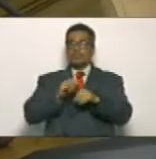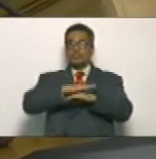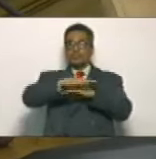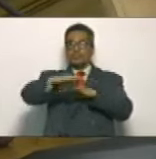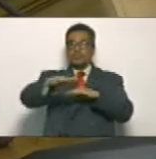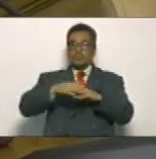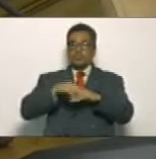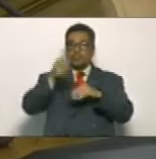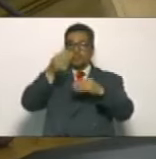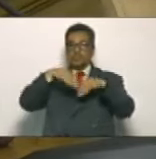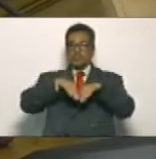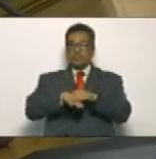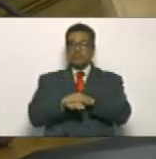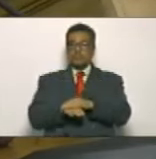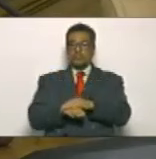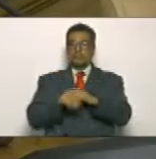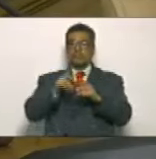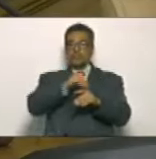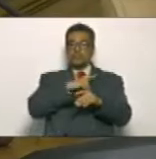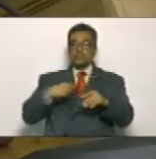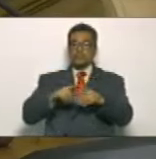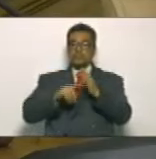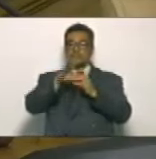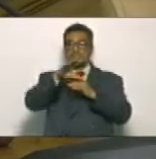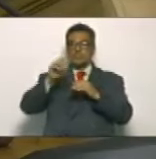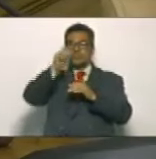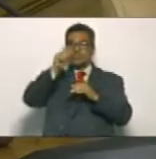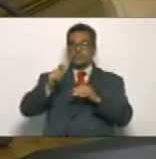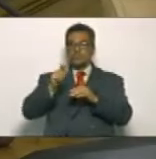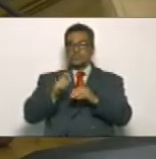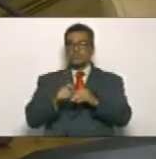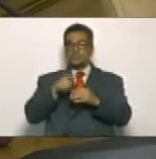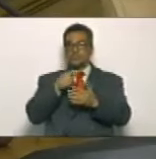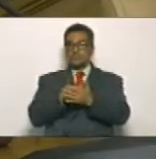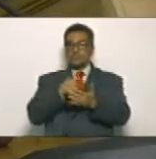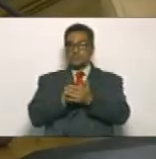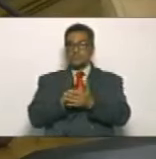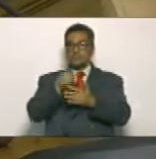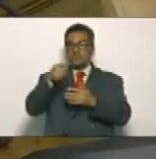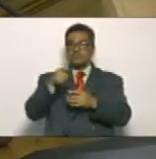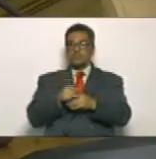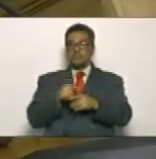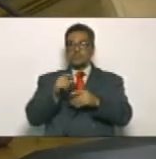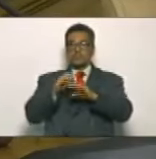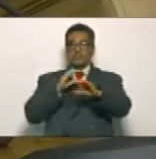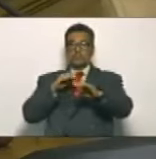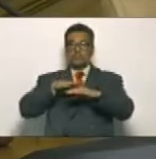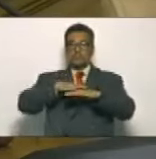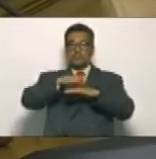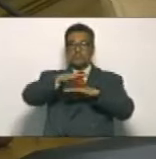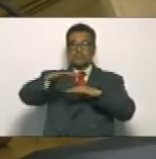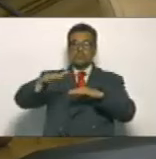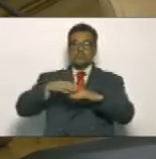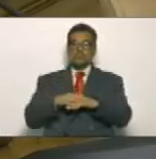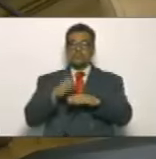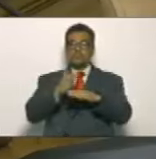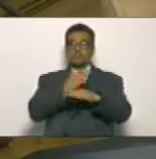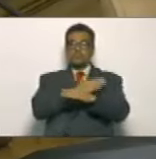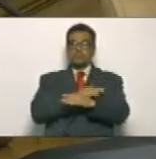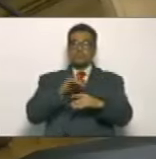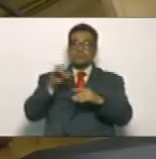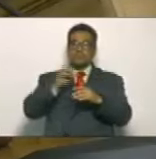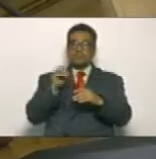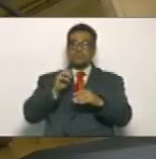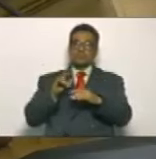y subterráneo, y al menos el 50% de descuento en los montos de los pasajes terrestres, extraurbanos,